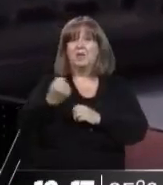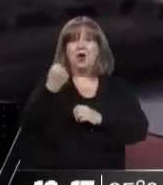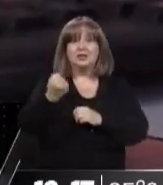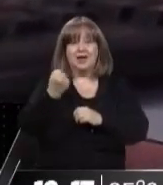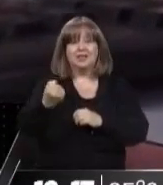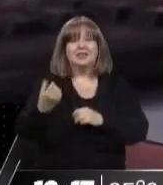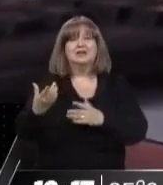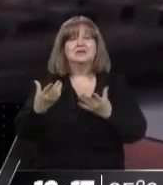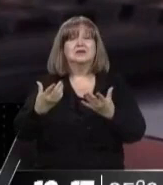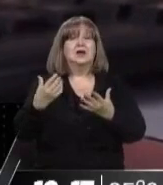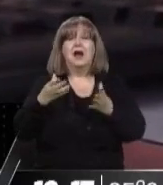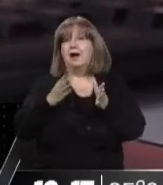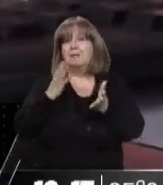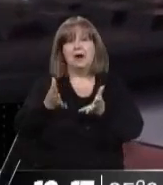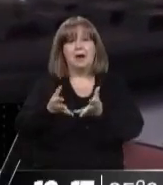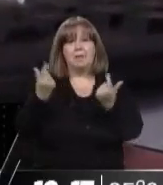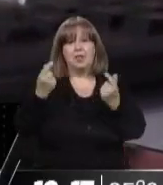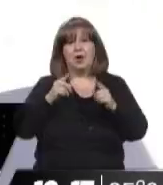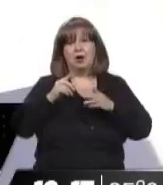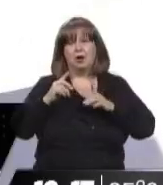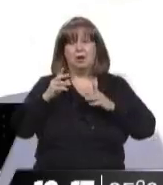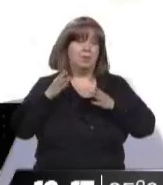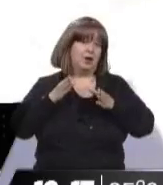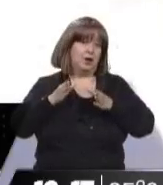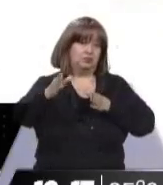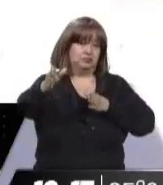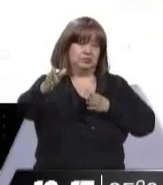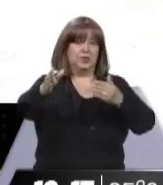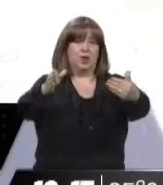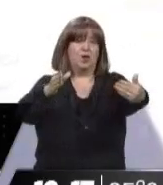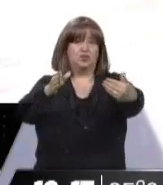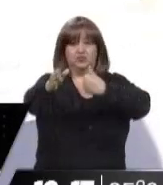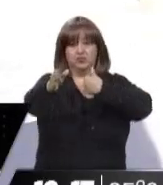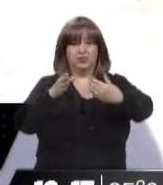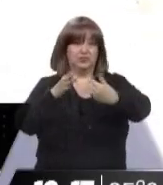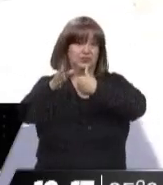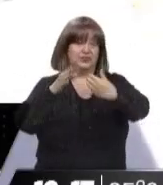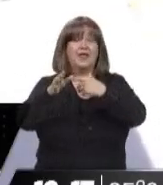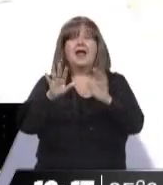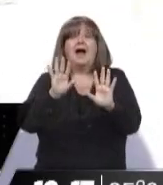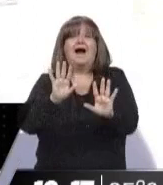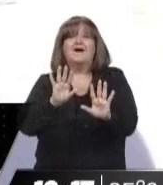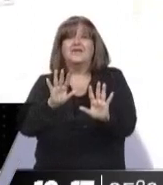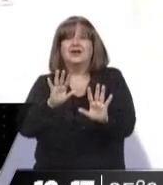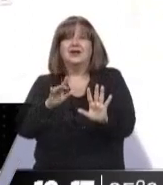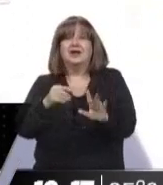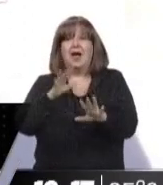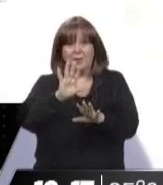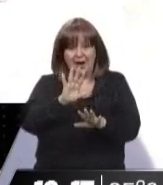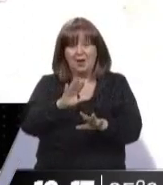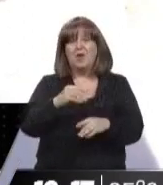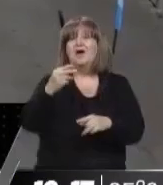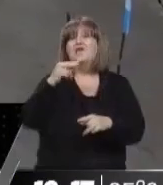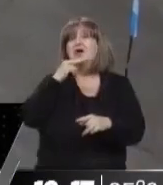unificado, por lo tanto es mucho más rápido, se estima que va a ser más rápido. Habrá que ver qué va a pasar cuando sea fin de semana